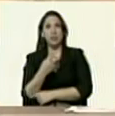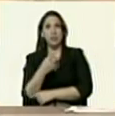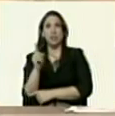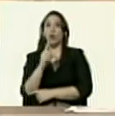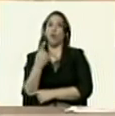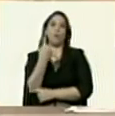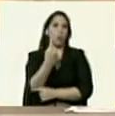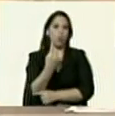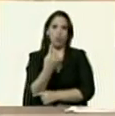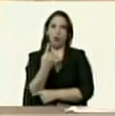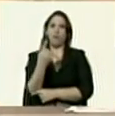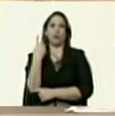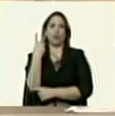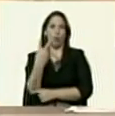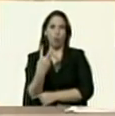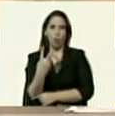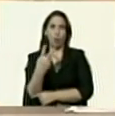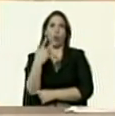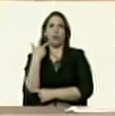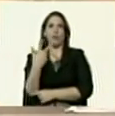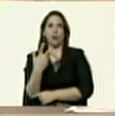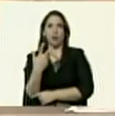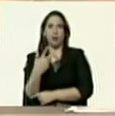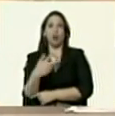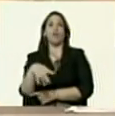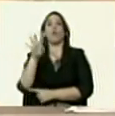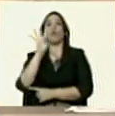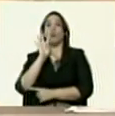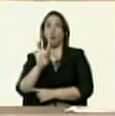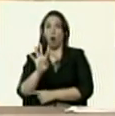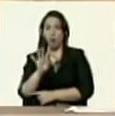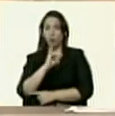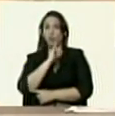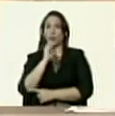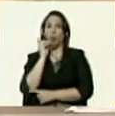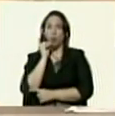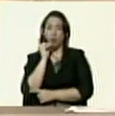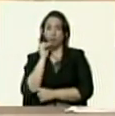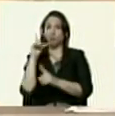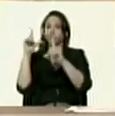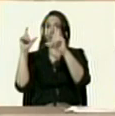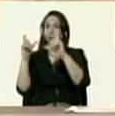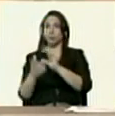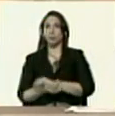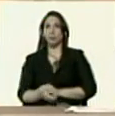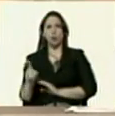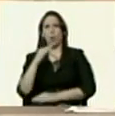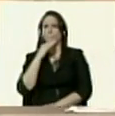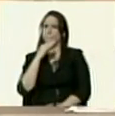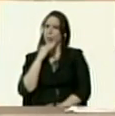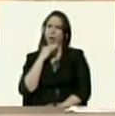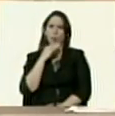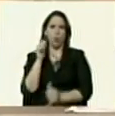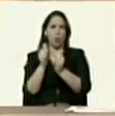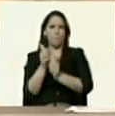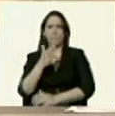una, no fue dos, no fue tres, fueron cuatro, Duque. No te pongas bravo conmigo, Iván Duque.